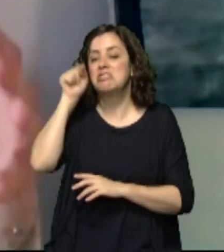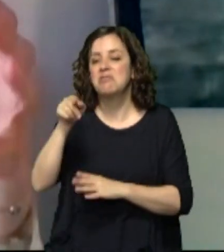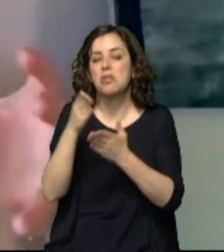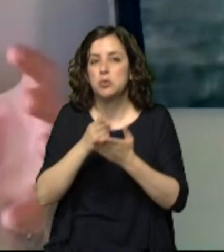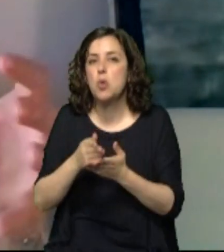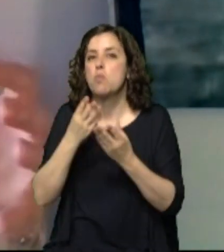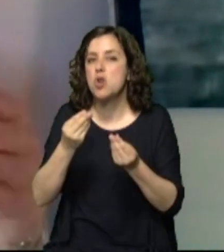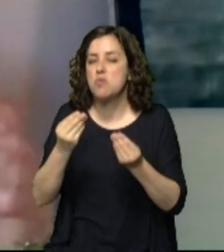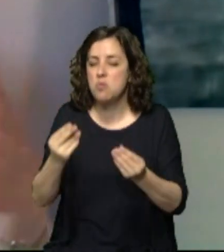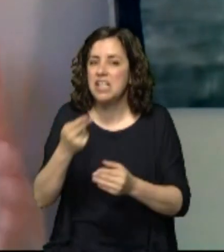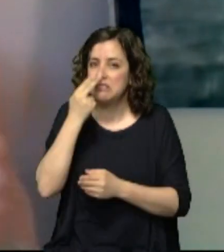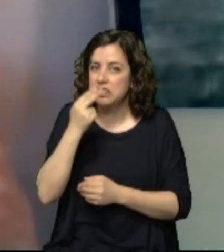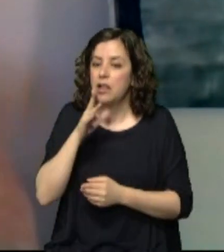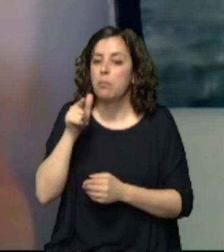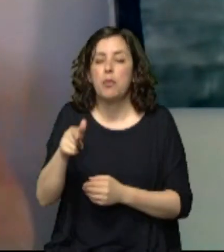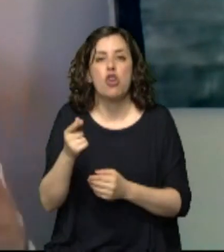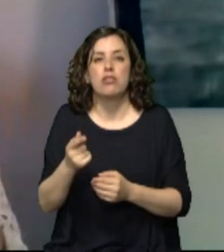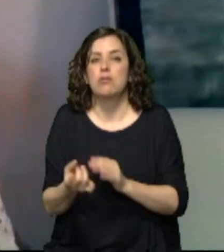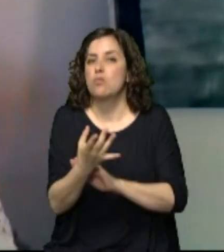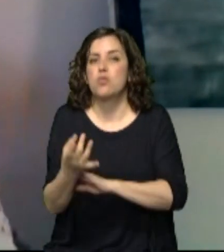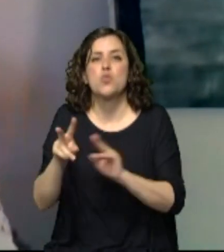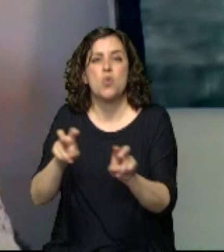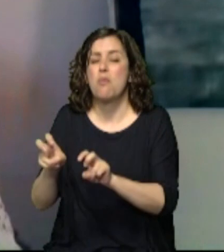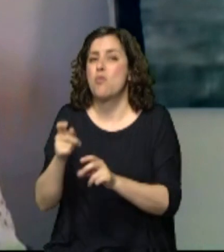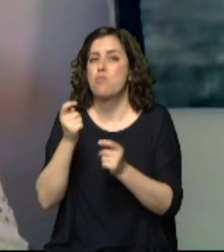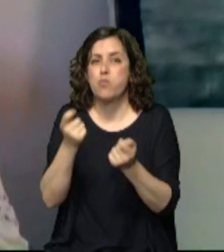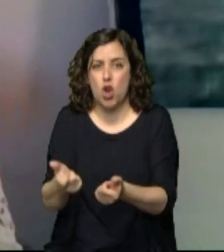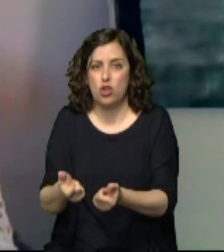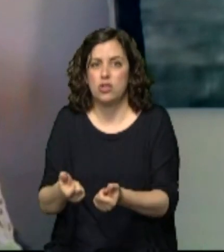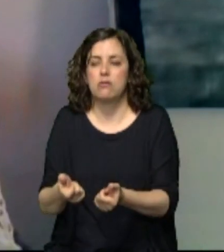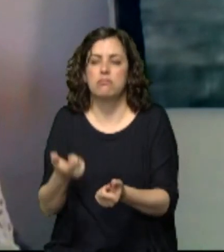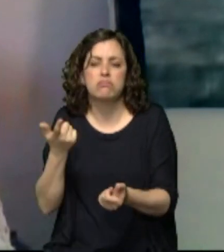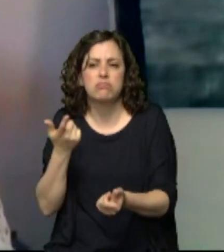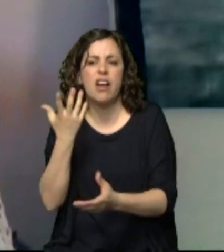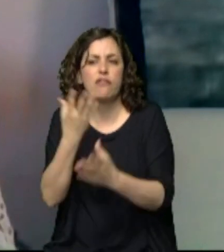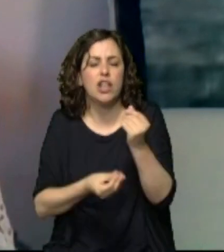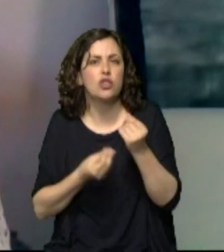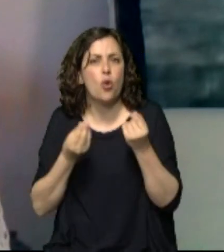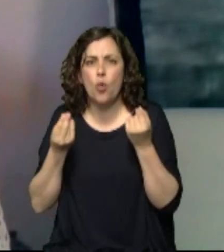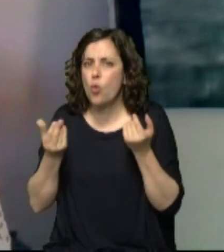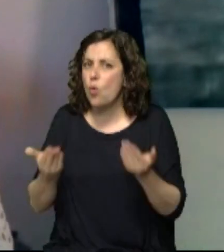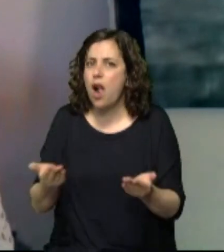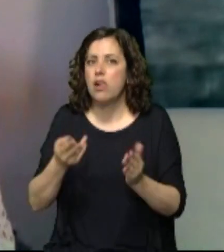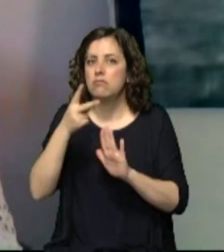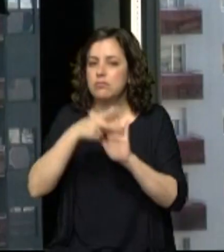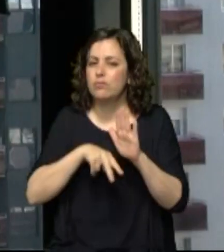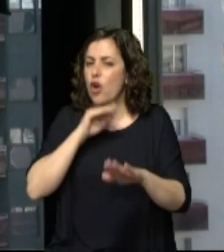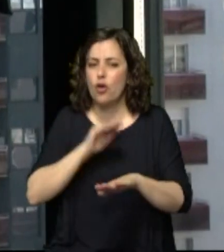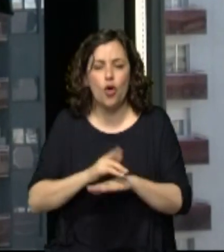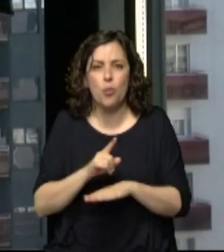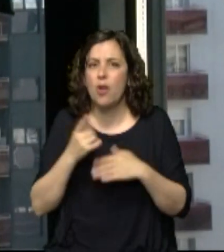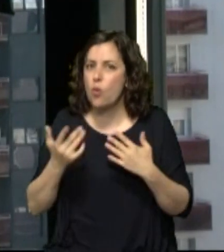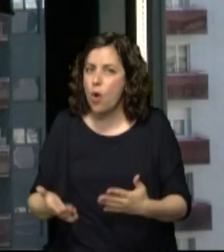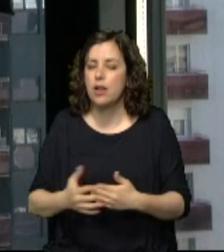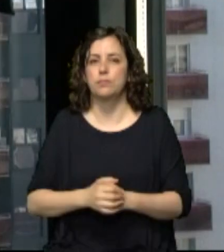interesante, con pocos casos, entendiendo en dónde se falló, qué son esas medidas que no se cumplieron. No